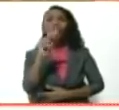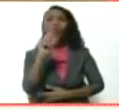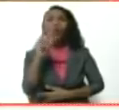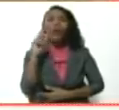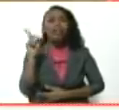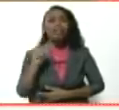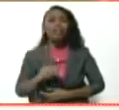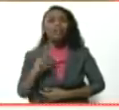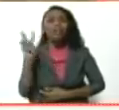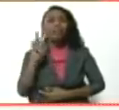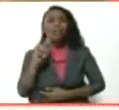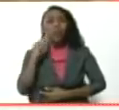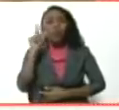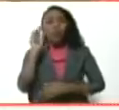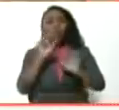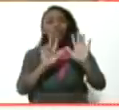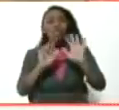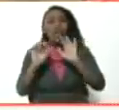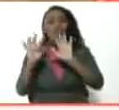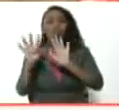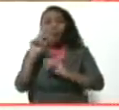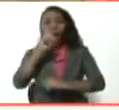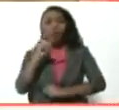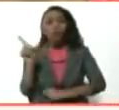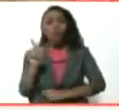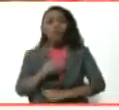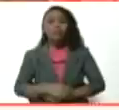Allá vimos a nuestro ministro de Cultura,